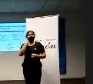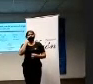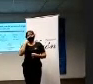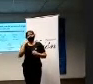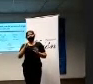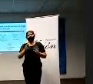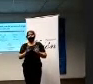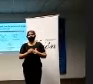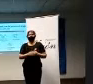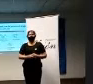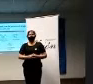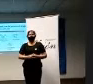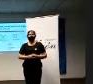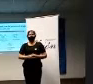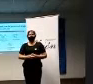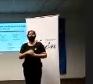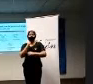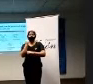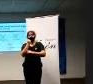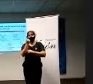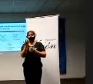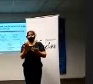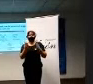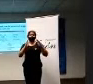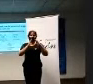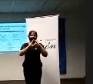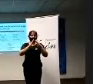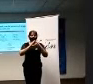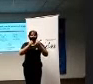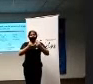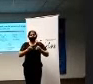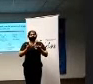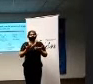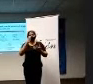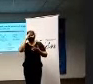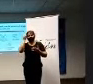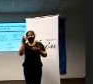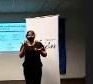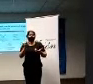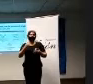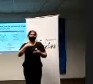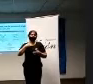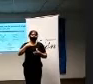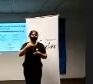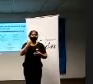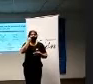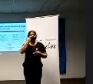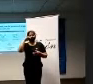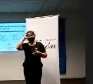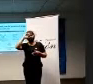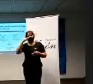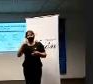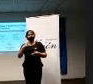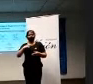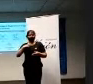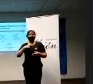en el caso de quedarte en tu casa, en el caso si tenés síntomas, seguir manteniendo una distancia, tener las ventanas abiertas para